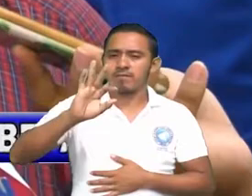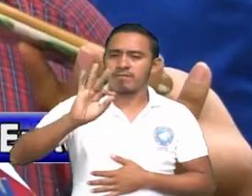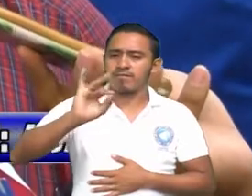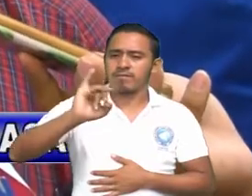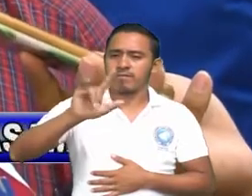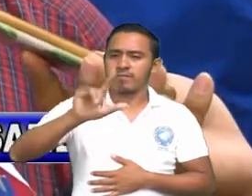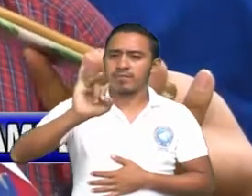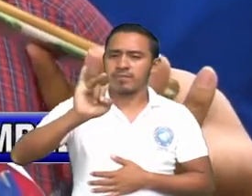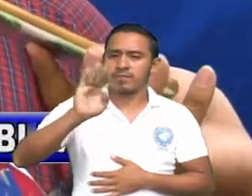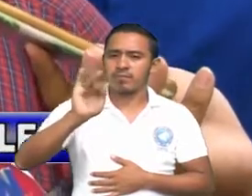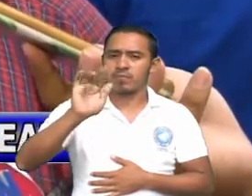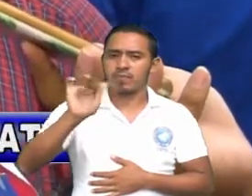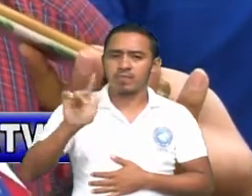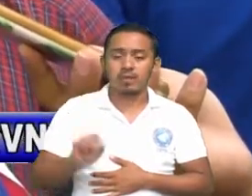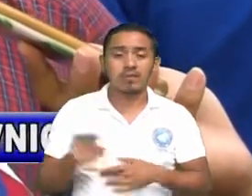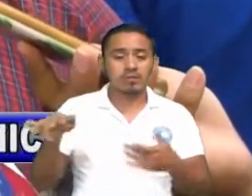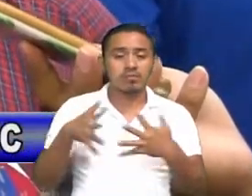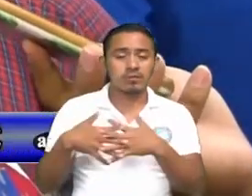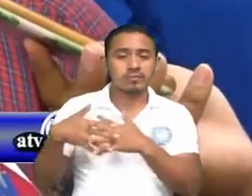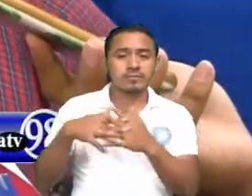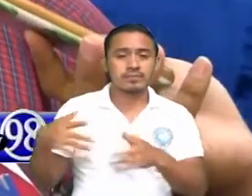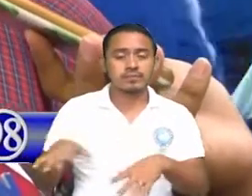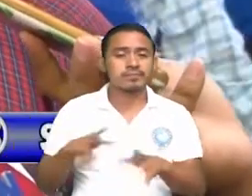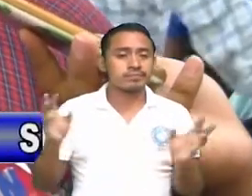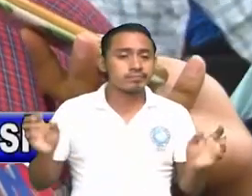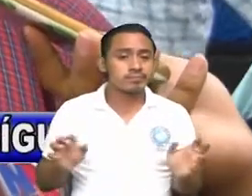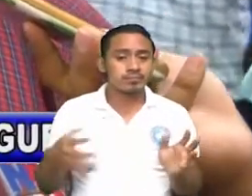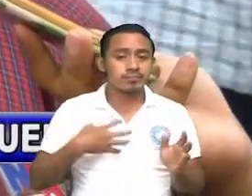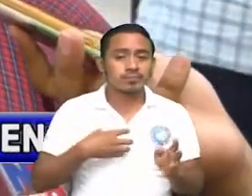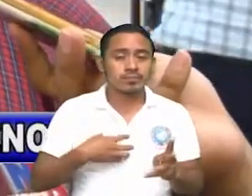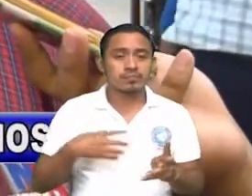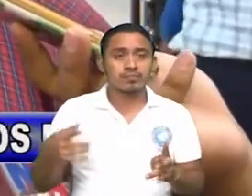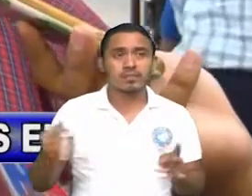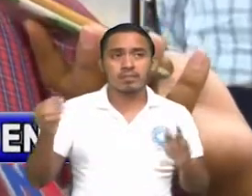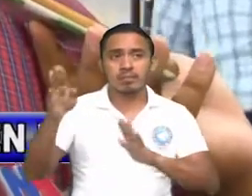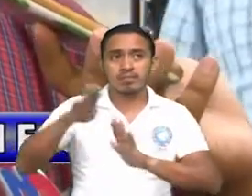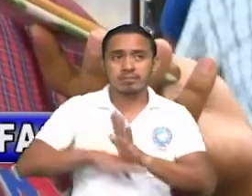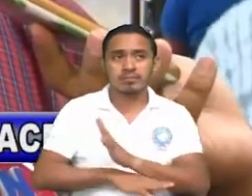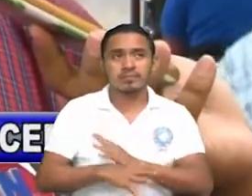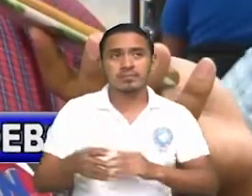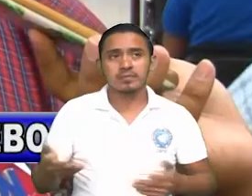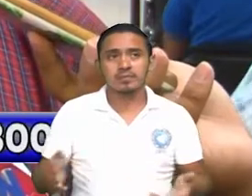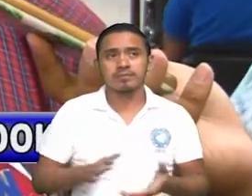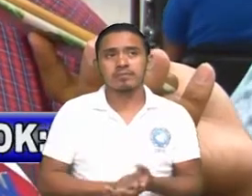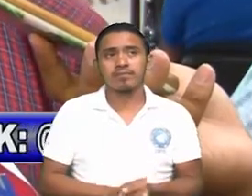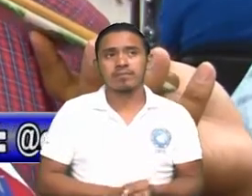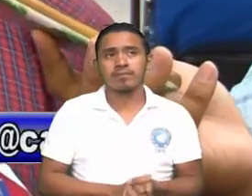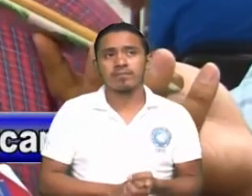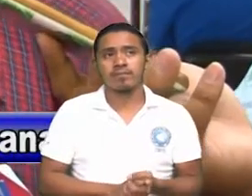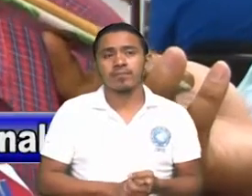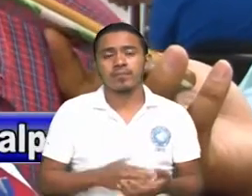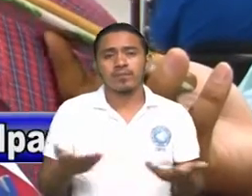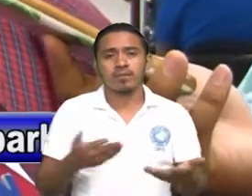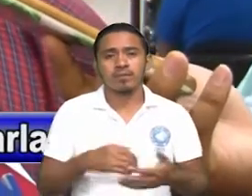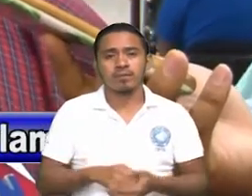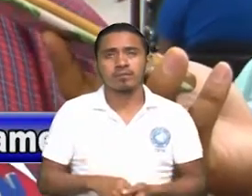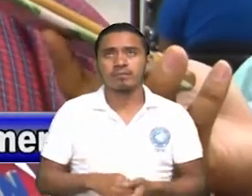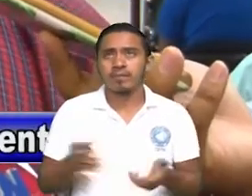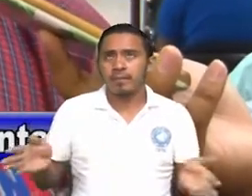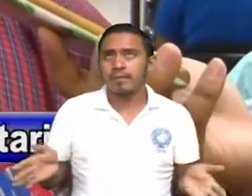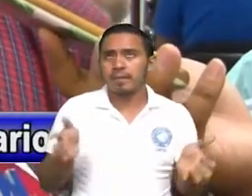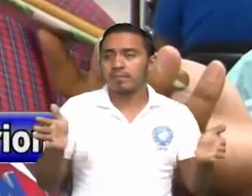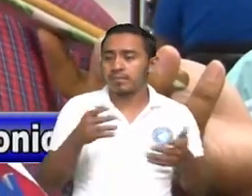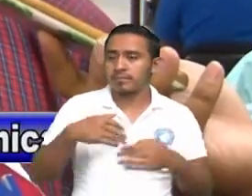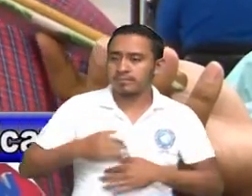filibusteros, incluyendo todo el liderazgo. Ese fue el problema, es que ellos estaban en frente de sus tropas diciendo, adelante muchachos,